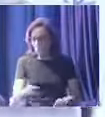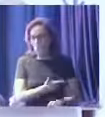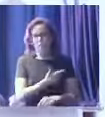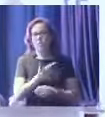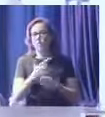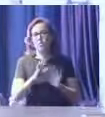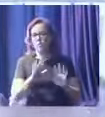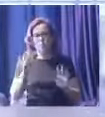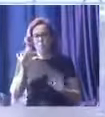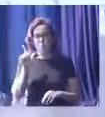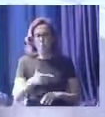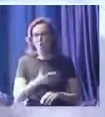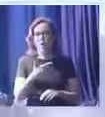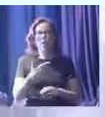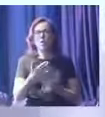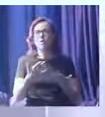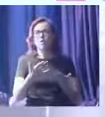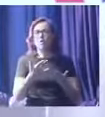No existe.